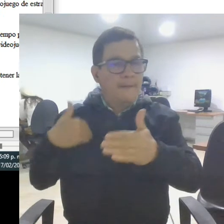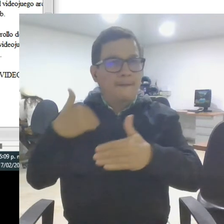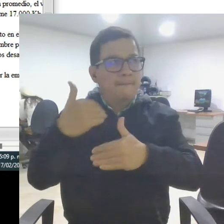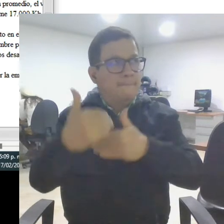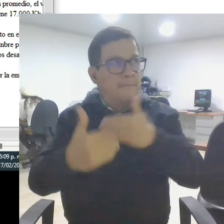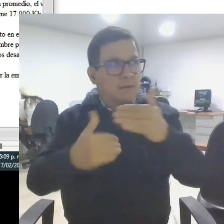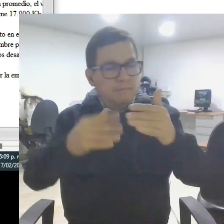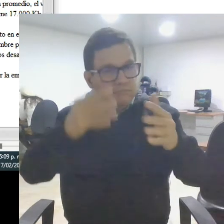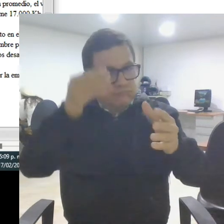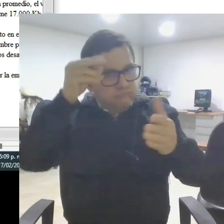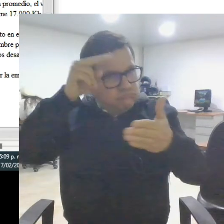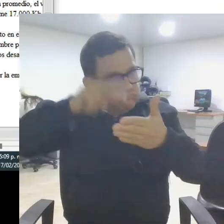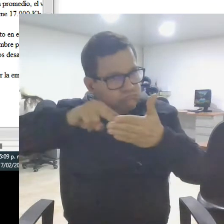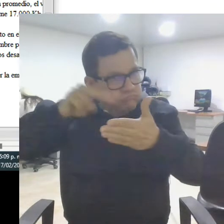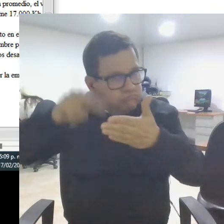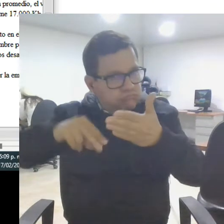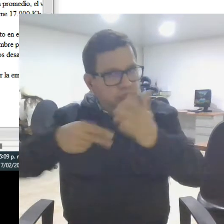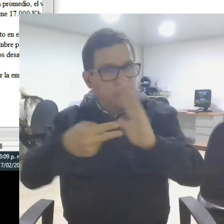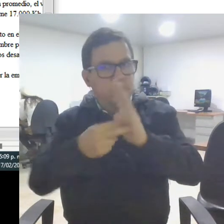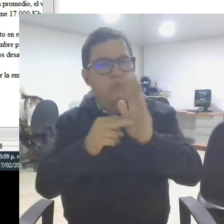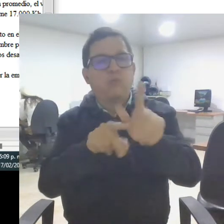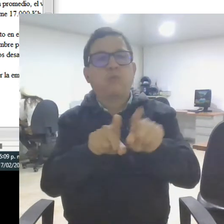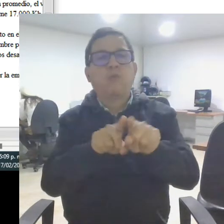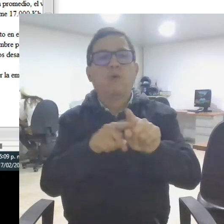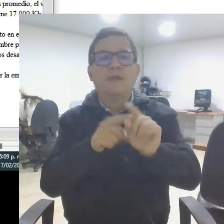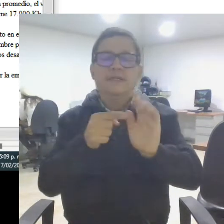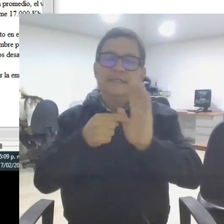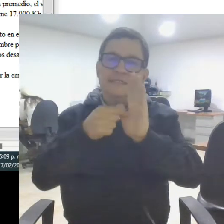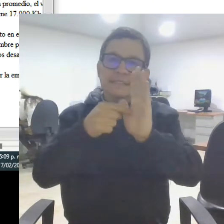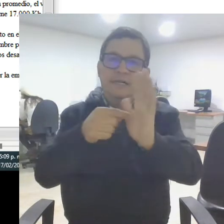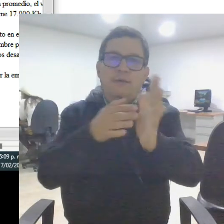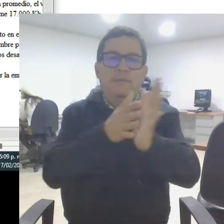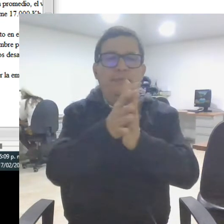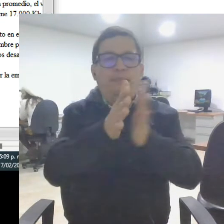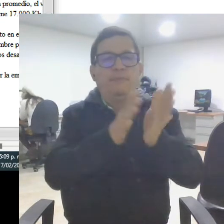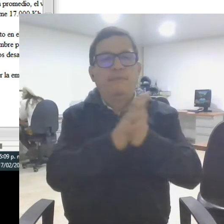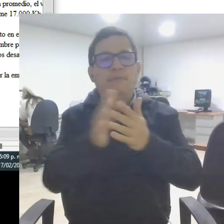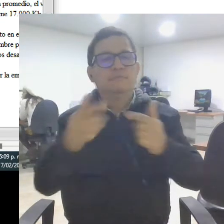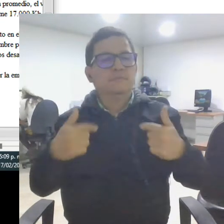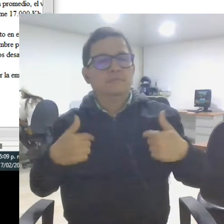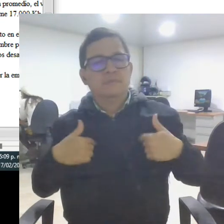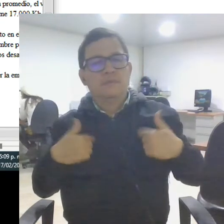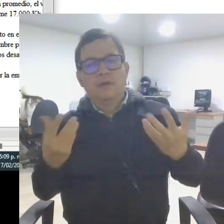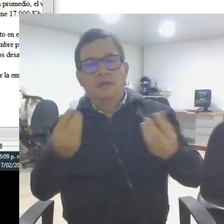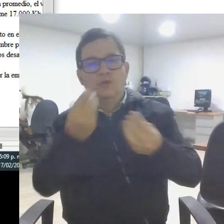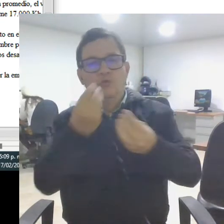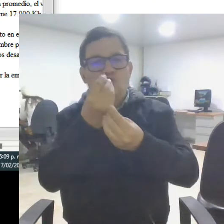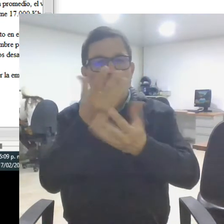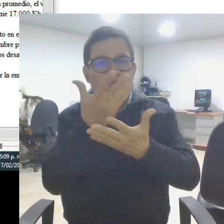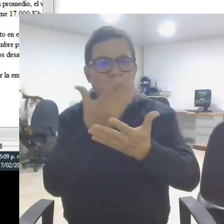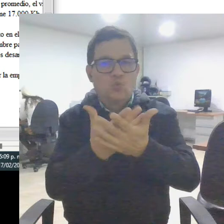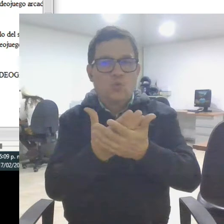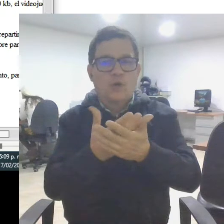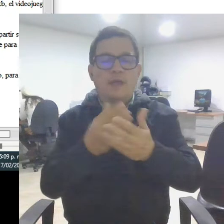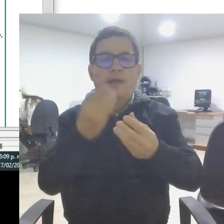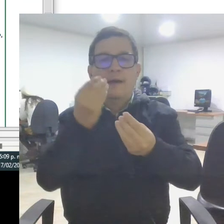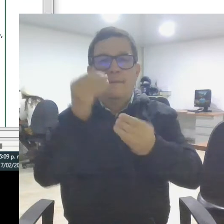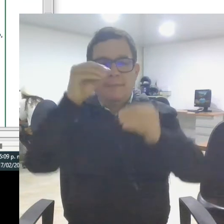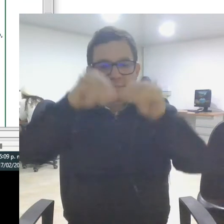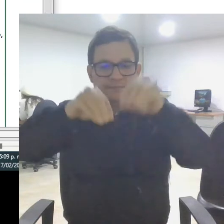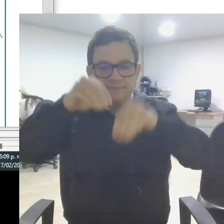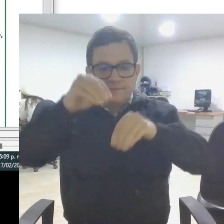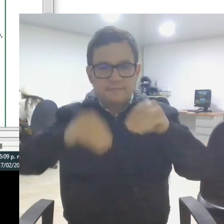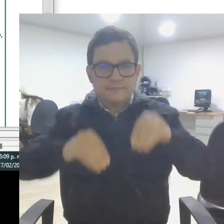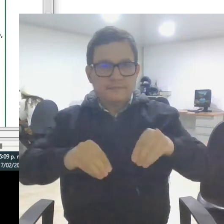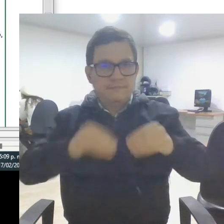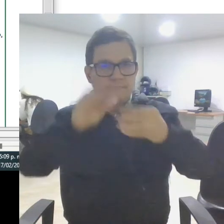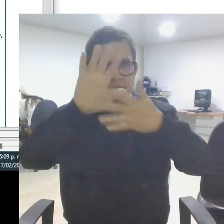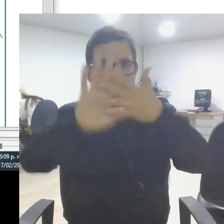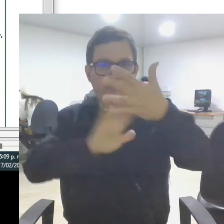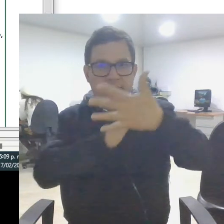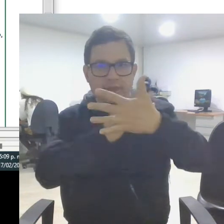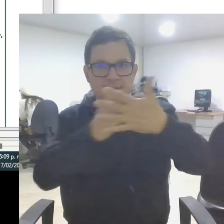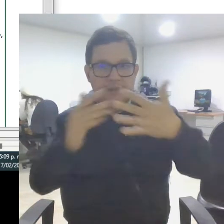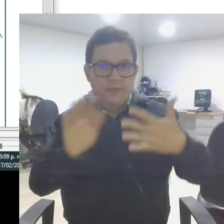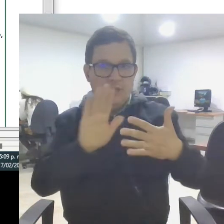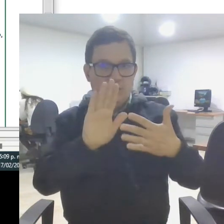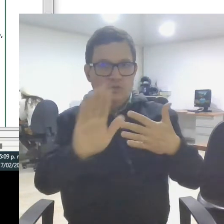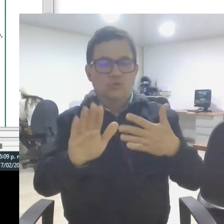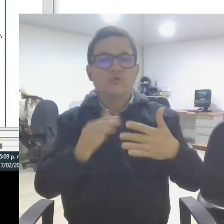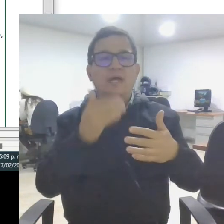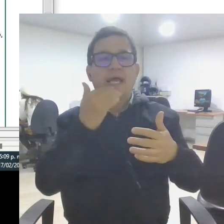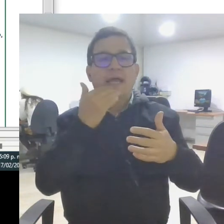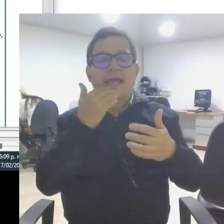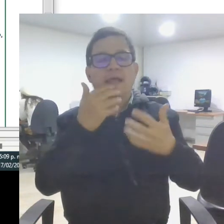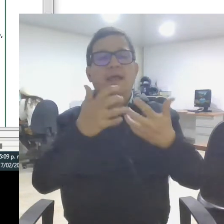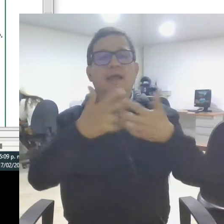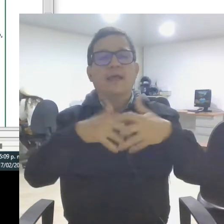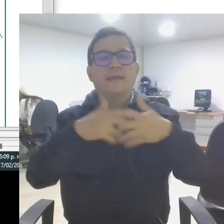leyendo rápidamente vamos a ir ubicando nuestra estructura para ir armando nuestra matriz. La empresa Nintendo cuenta